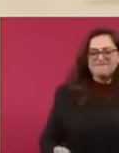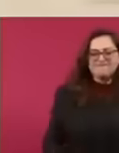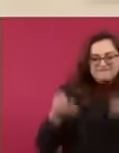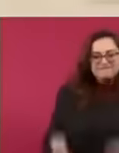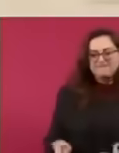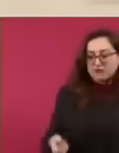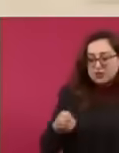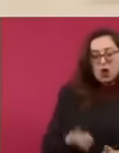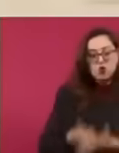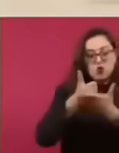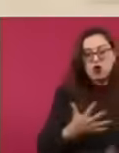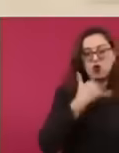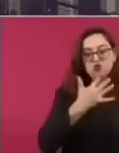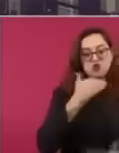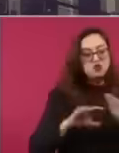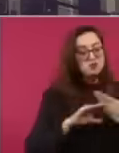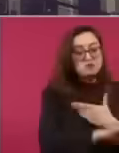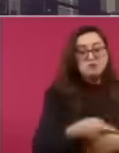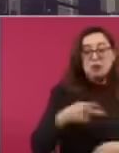ancla. Si no,